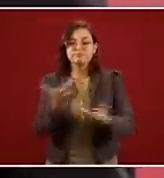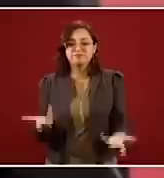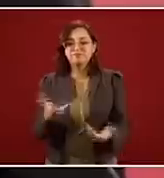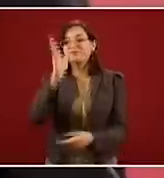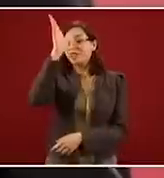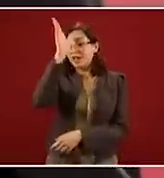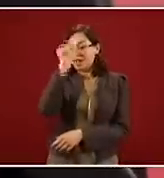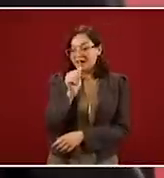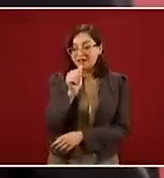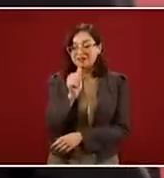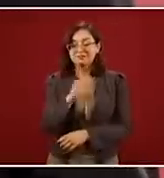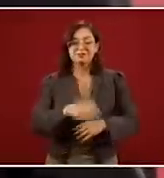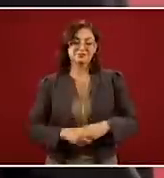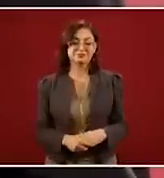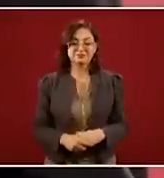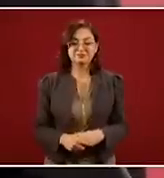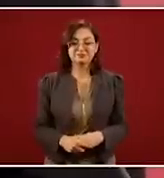lleguen a un acuerdo,